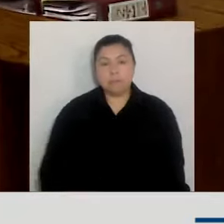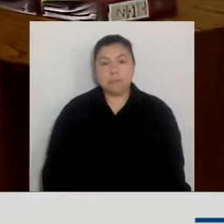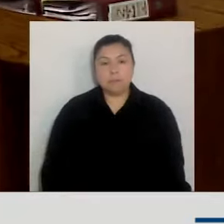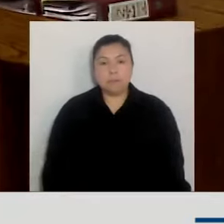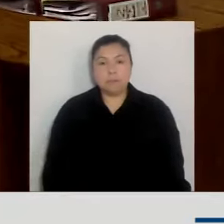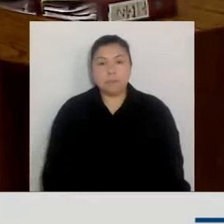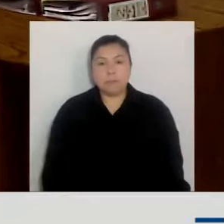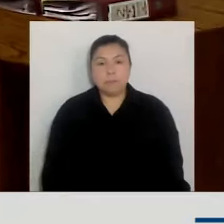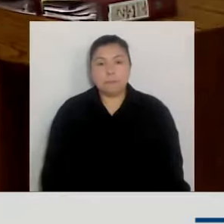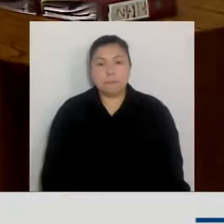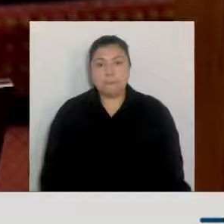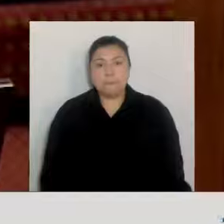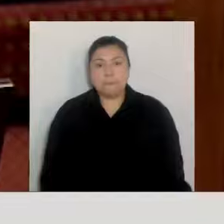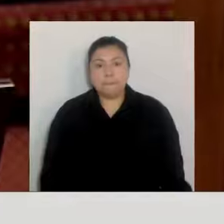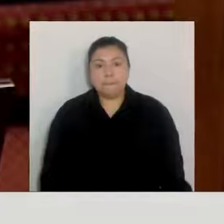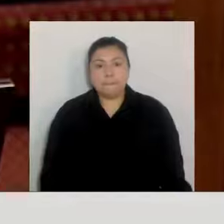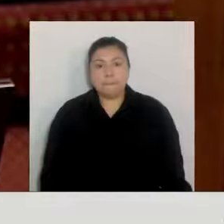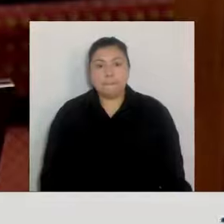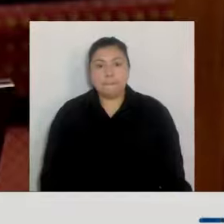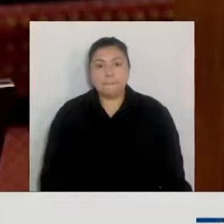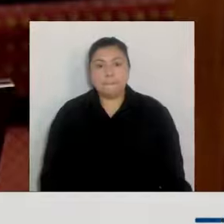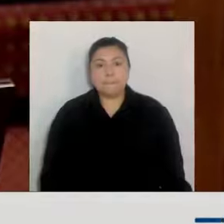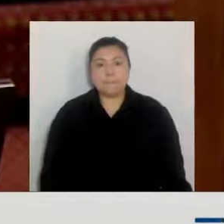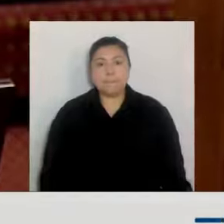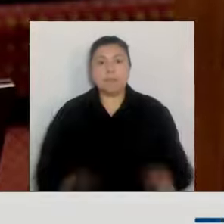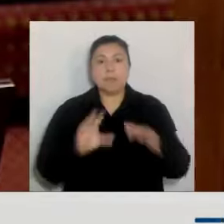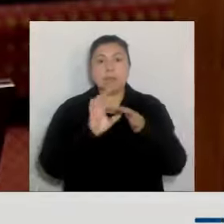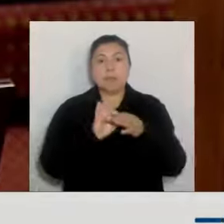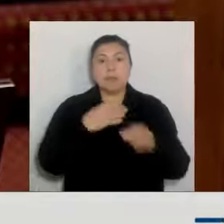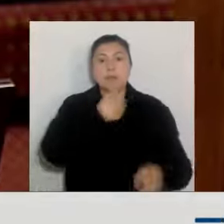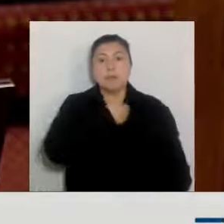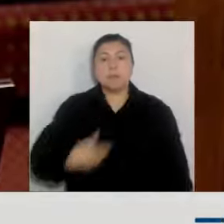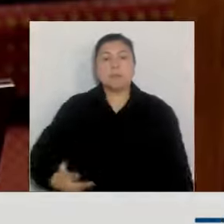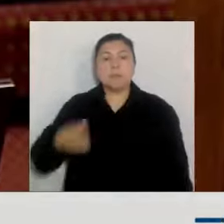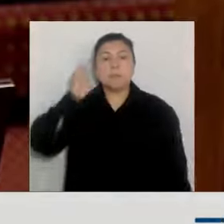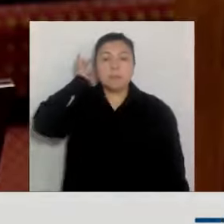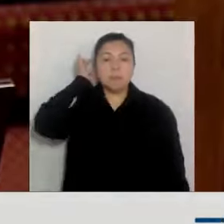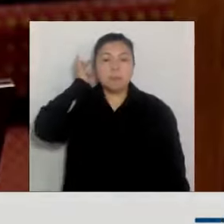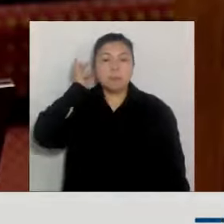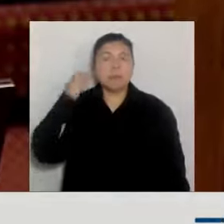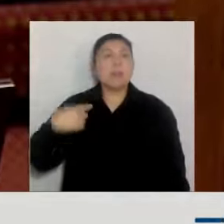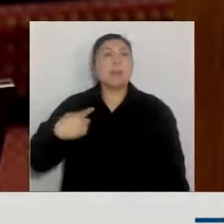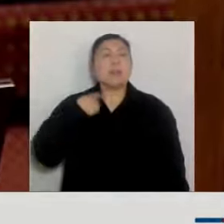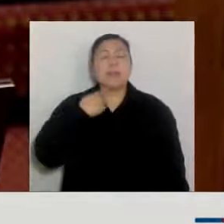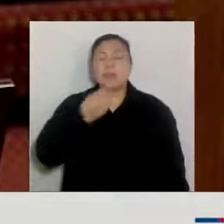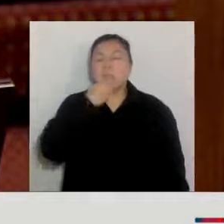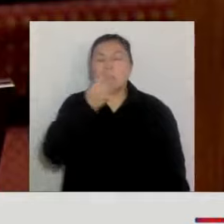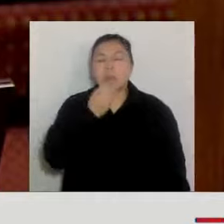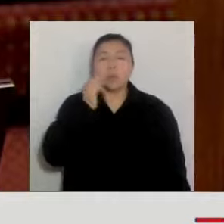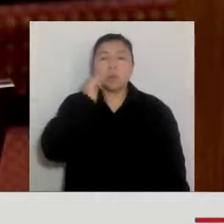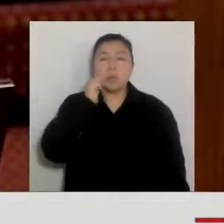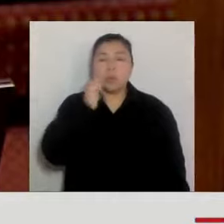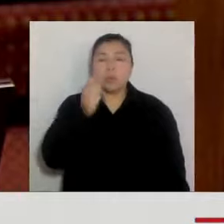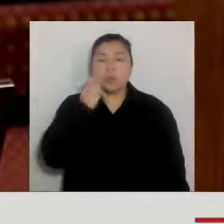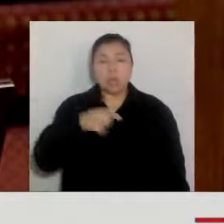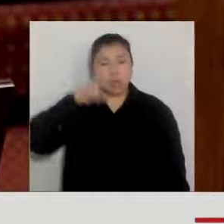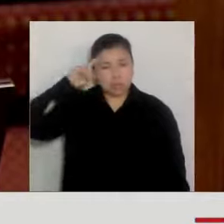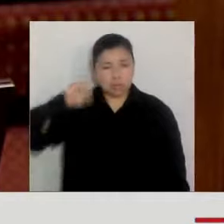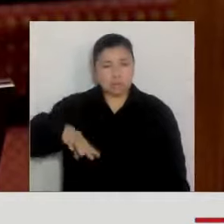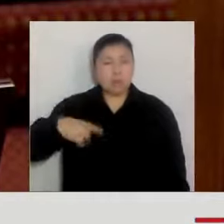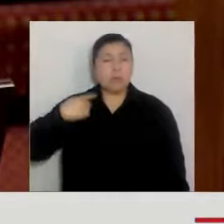rque Gracias presidenta qué comemos a diario sabemos lo que comemos a